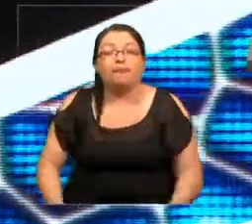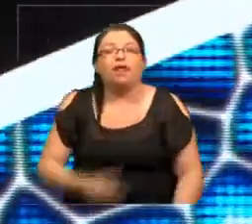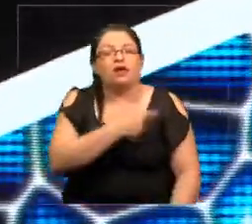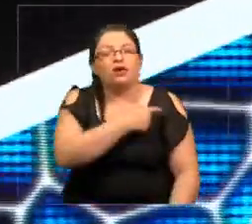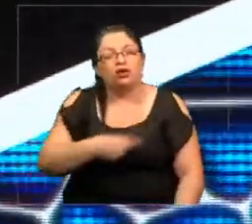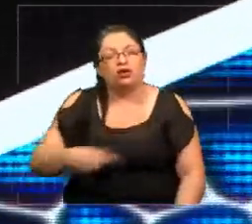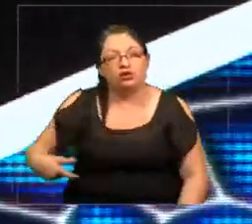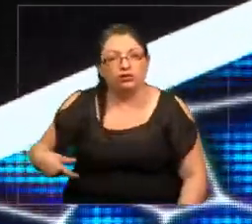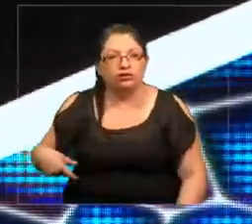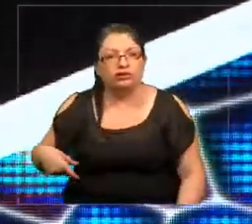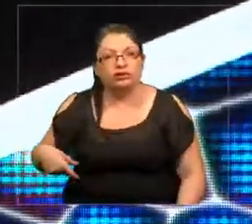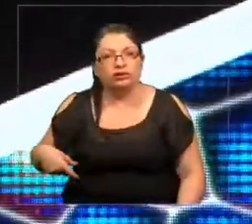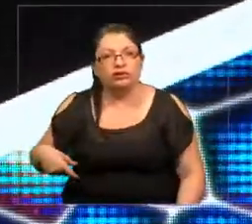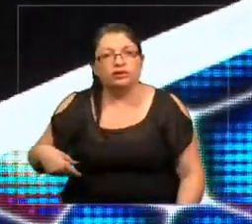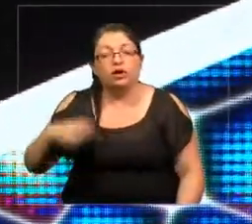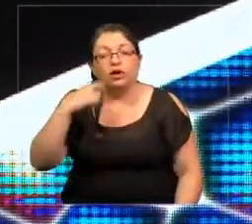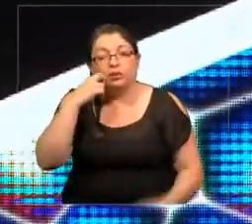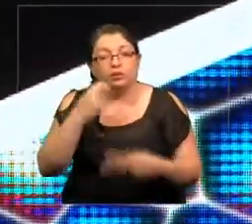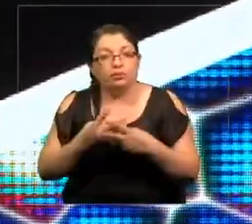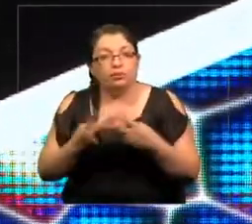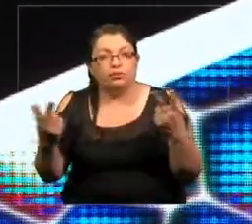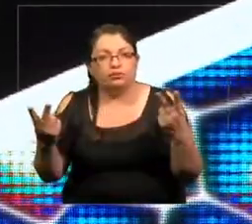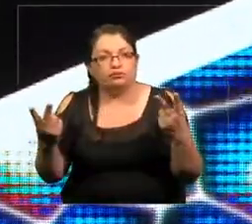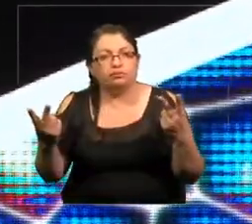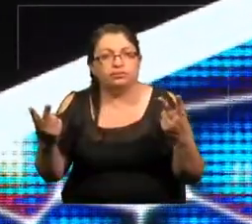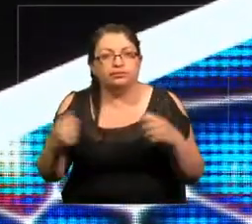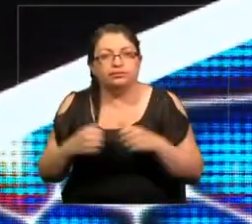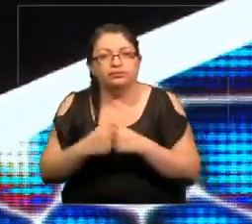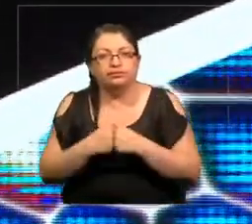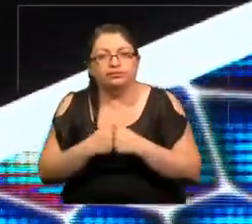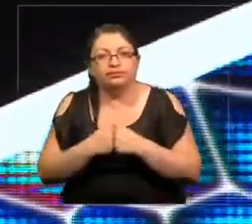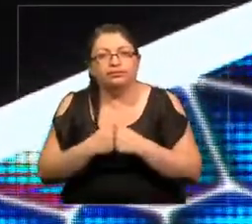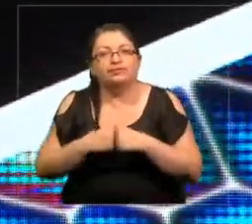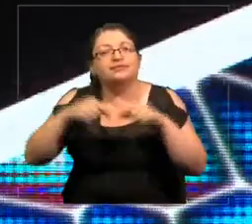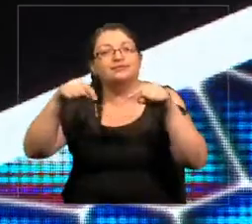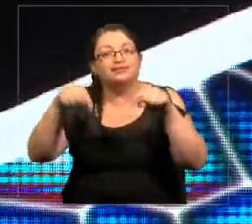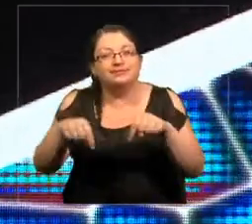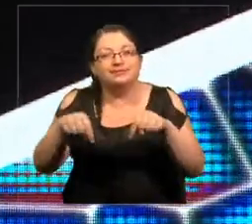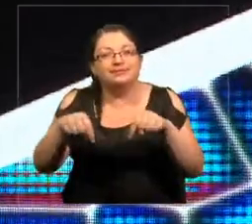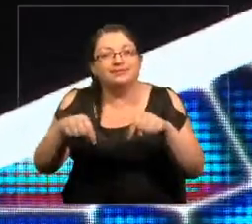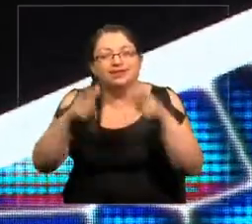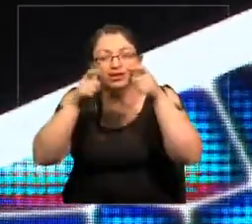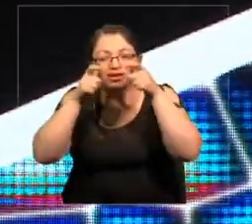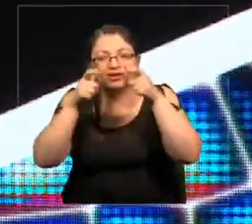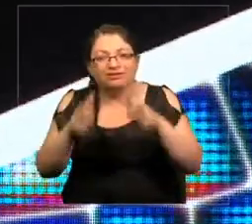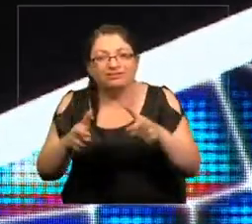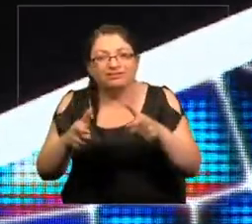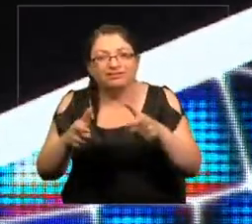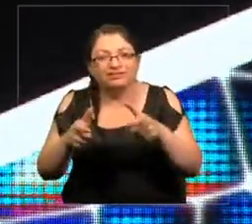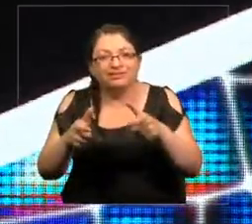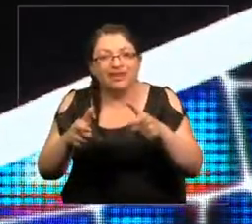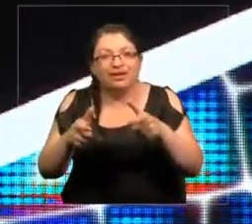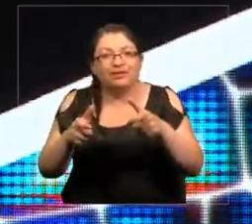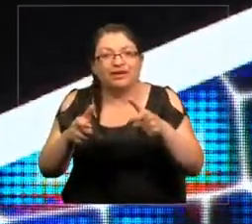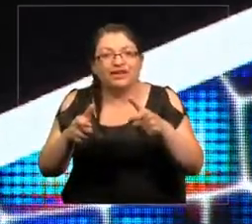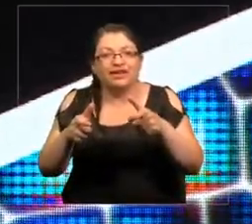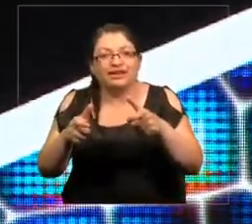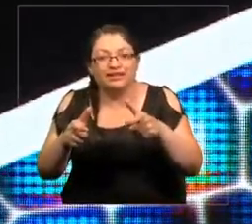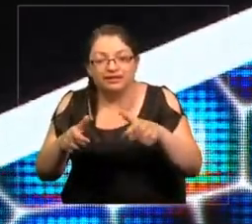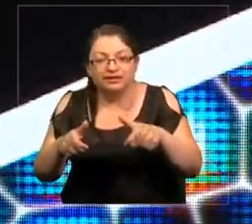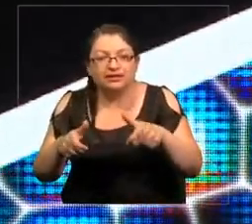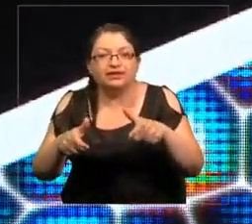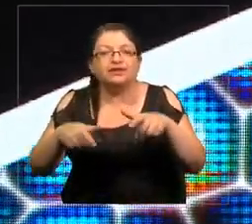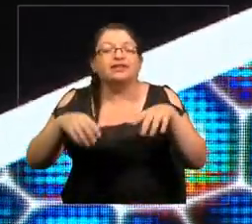urbana pública es decir está este control esta regulación por parte de la autoridad